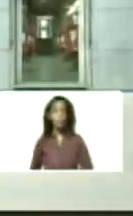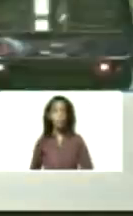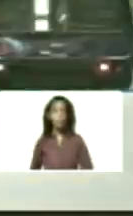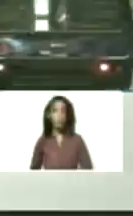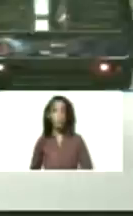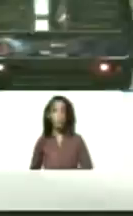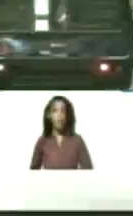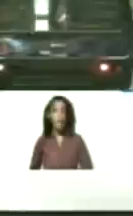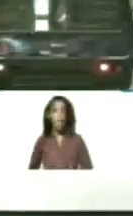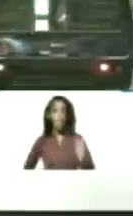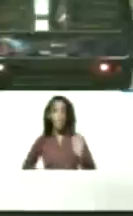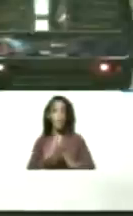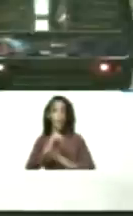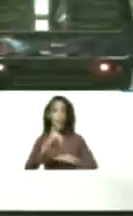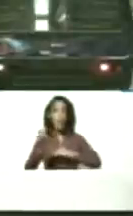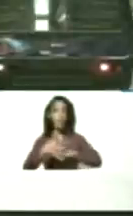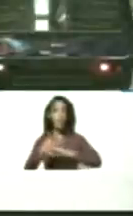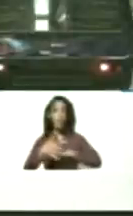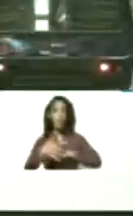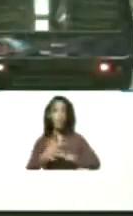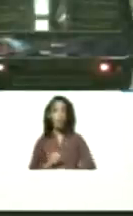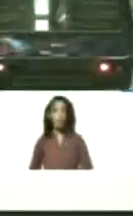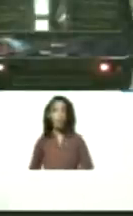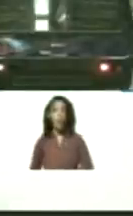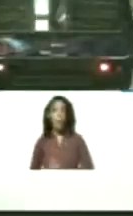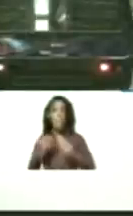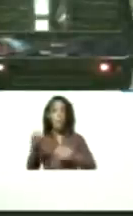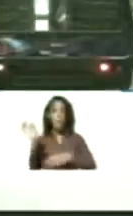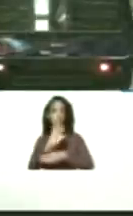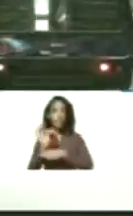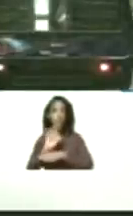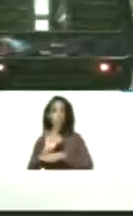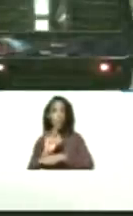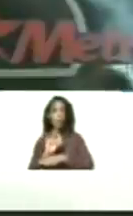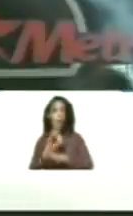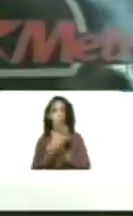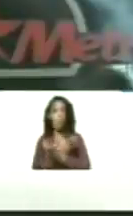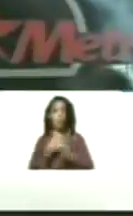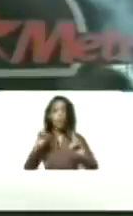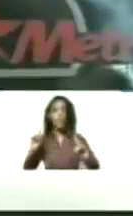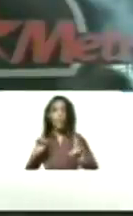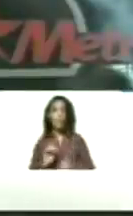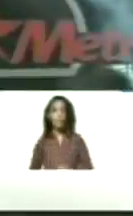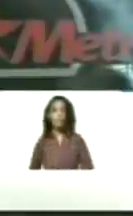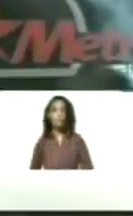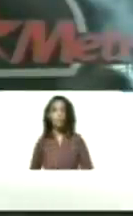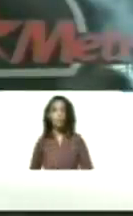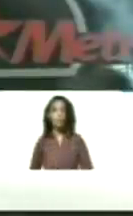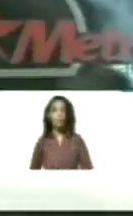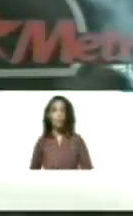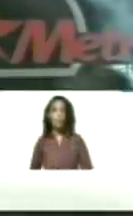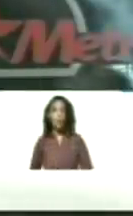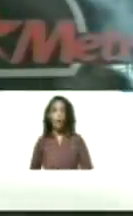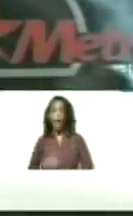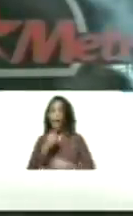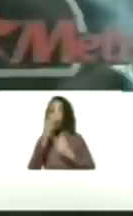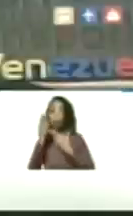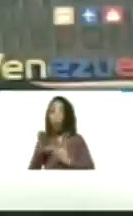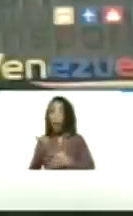el desarrollo de la tecnología para el funcionamiento de la democracia, para el buen